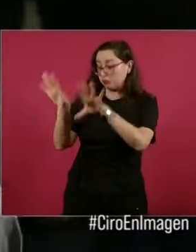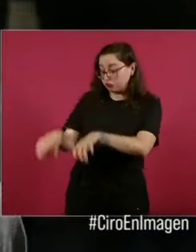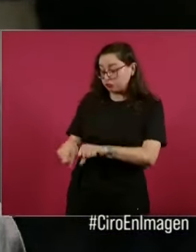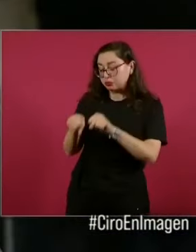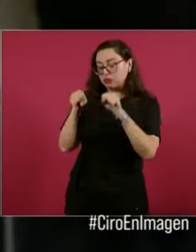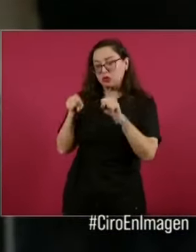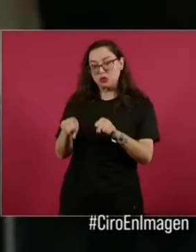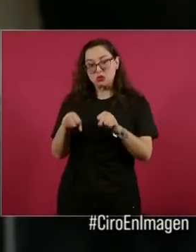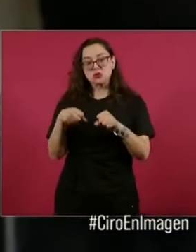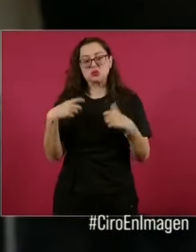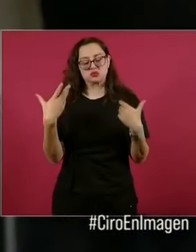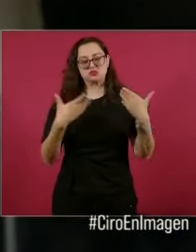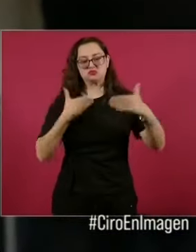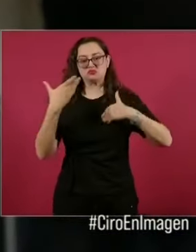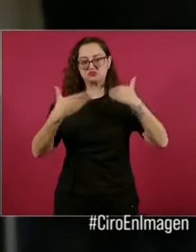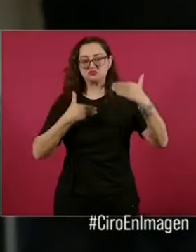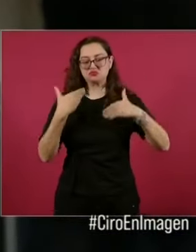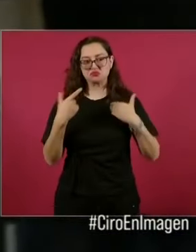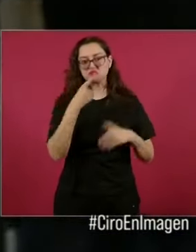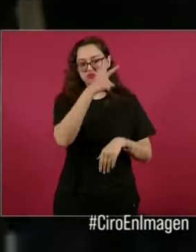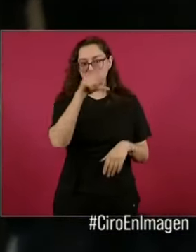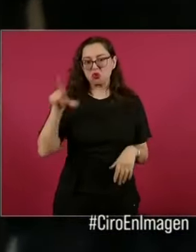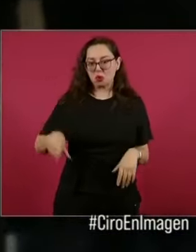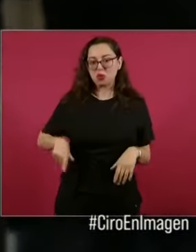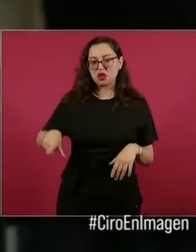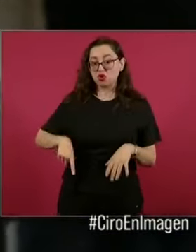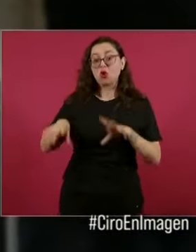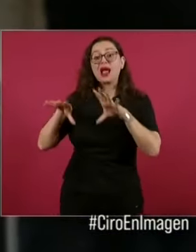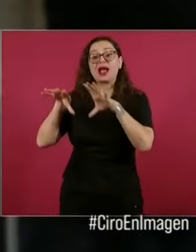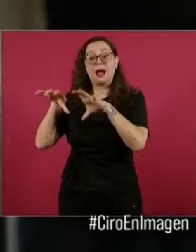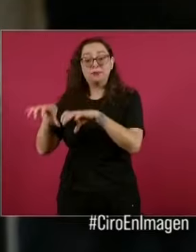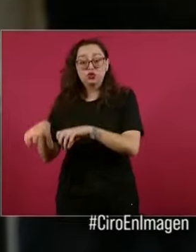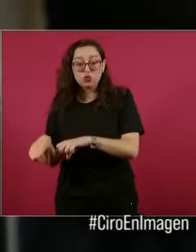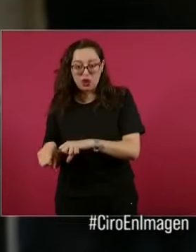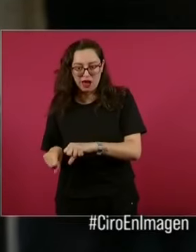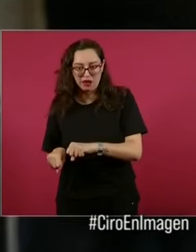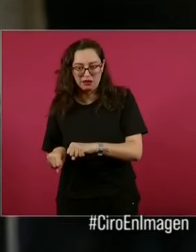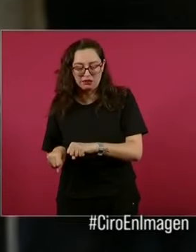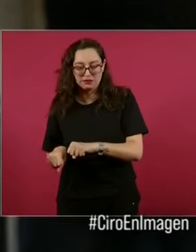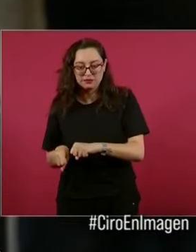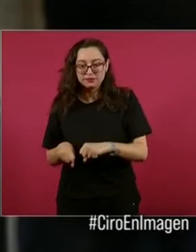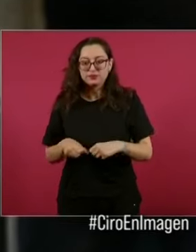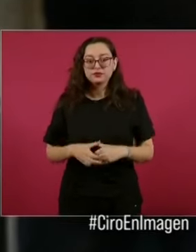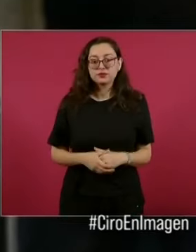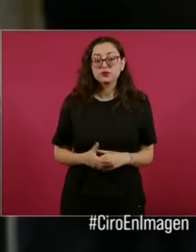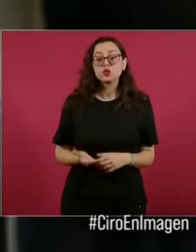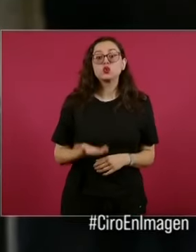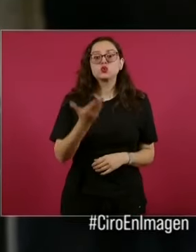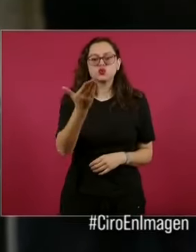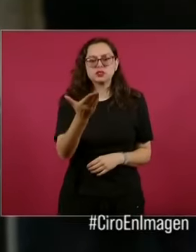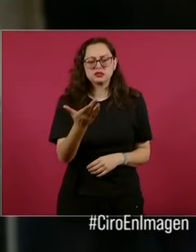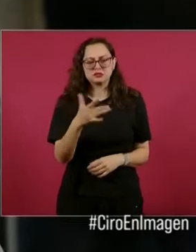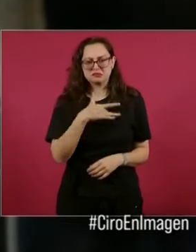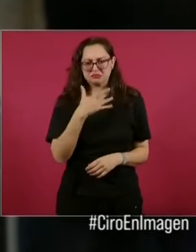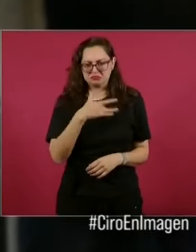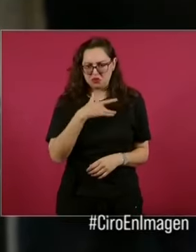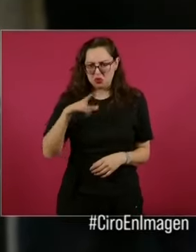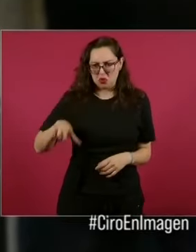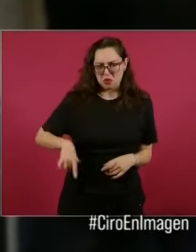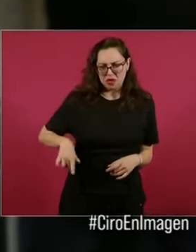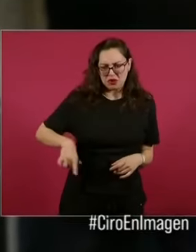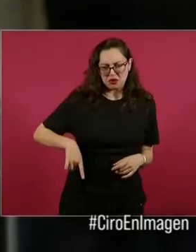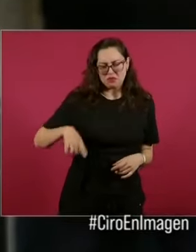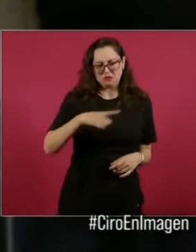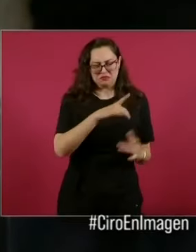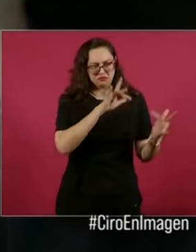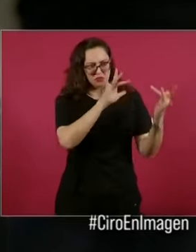Usted nos ha dicho aquí que lleva una muy buena relación con el gobierno de los Estados Unidos. ¿Te hubiera gustado que le informara a